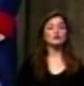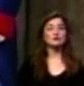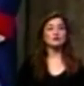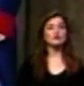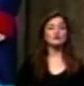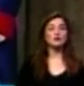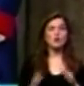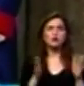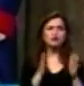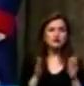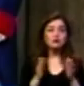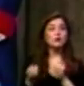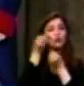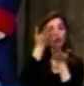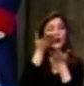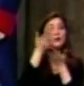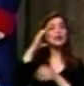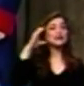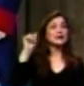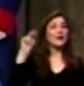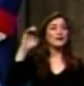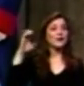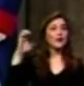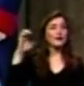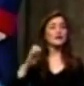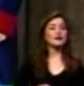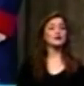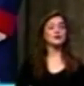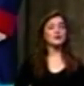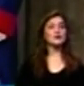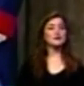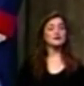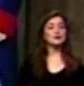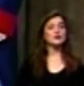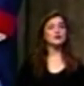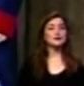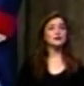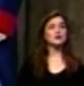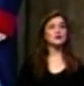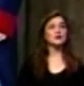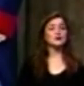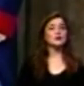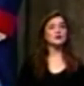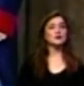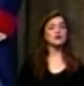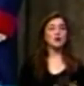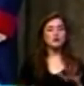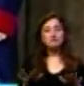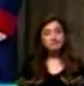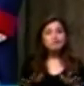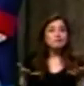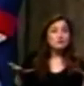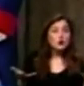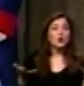pero reales que entregará el Consejo Nacional Electoral, y habrá seguramente algún tipo de